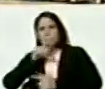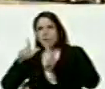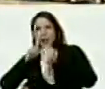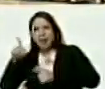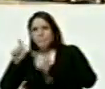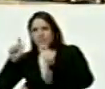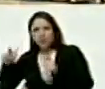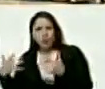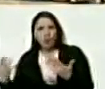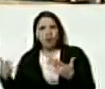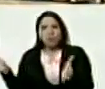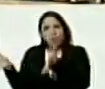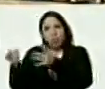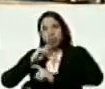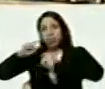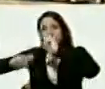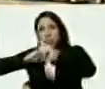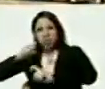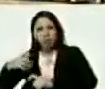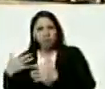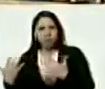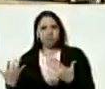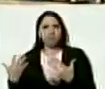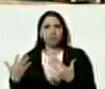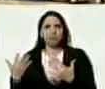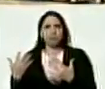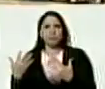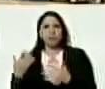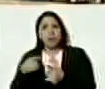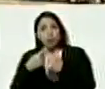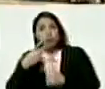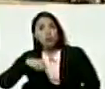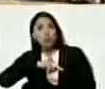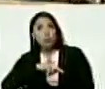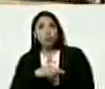Y instigan al odio. Nosotros